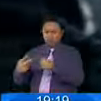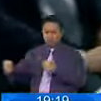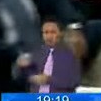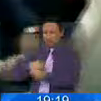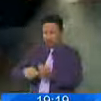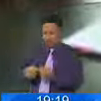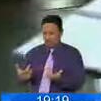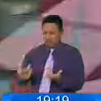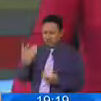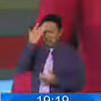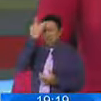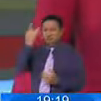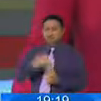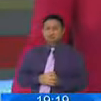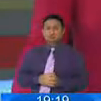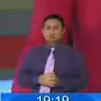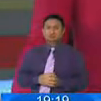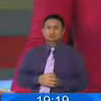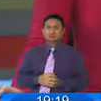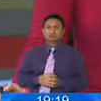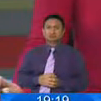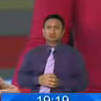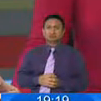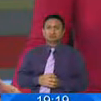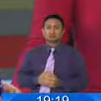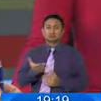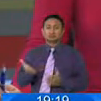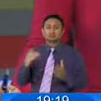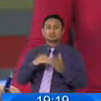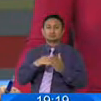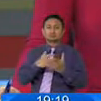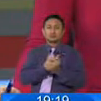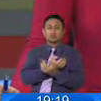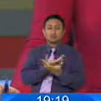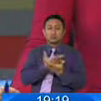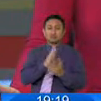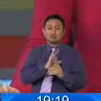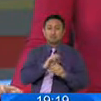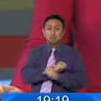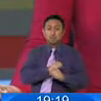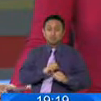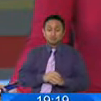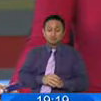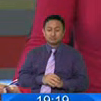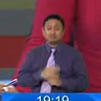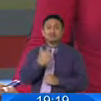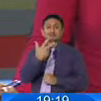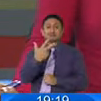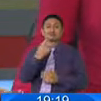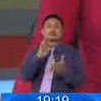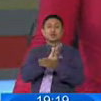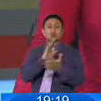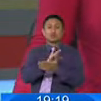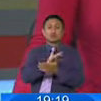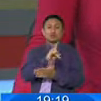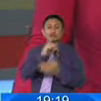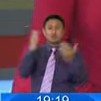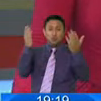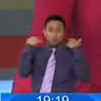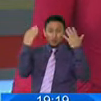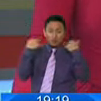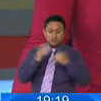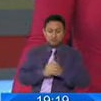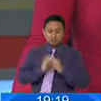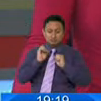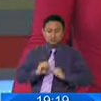informó Javier Rosero. Vamos a retomar la información de amenazas de bombas porque en tres planteles educativos de la ciudad de Guayaquil